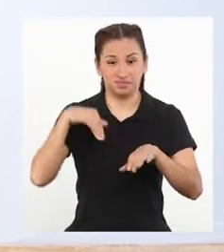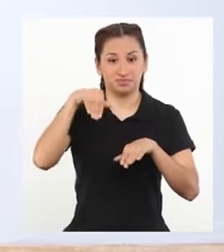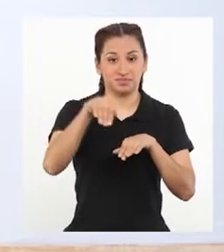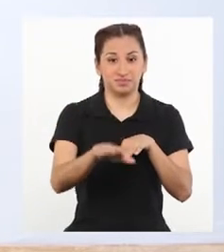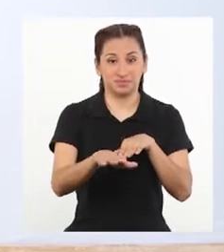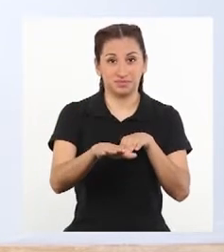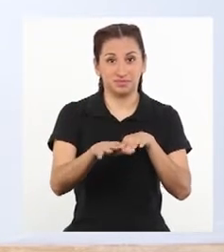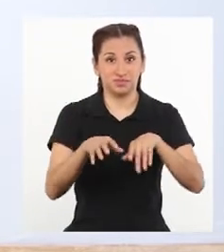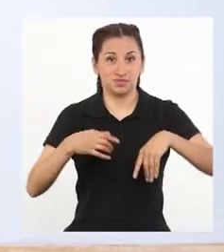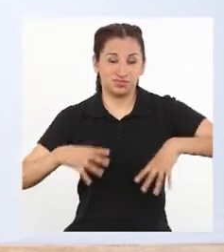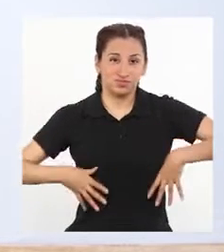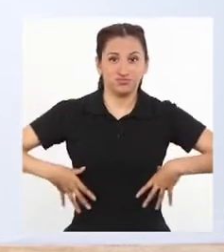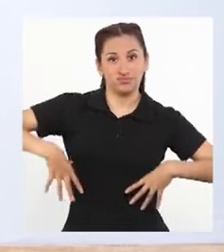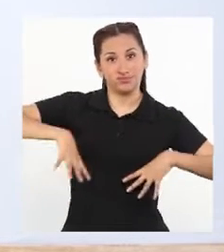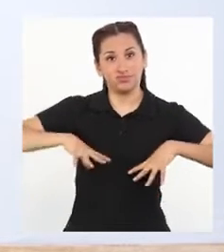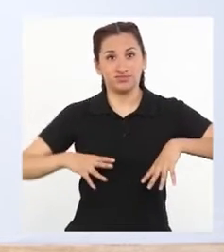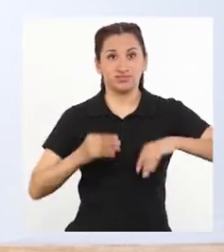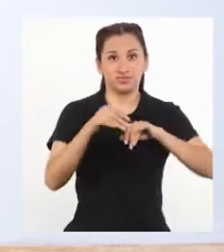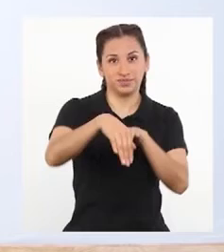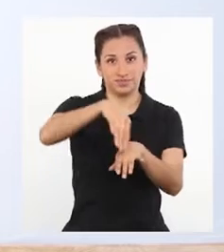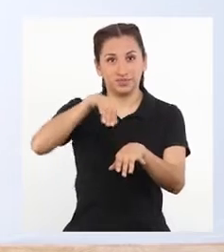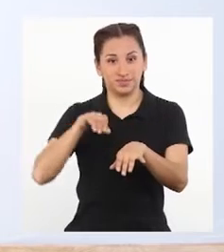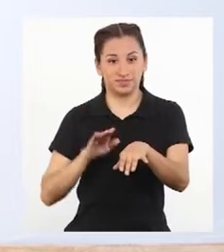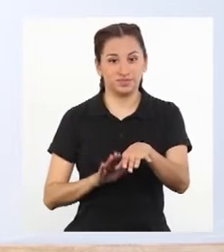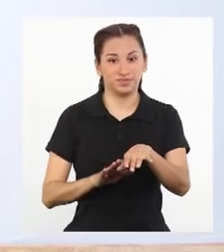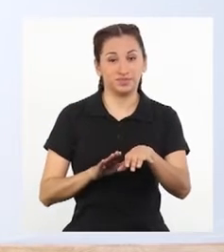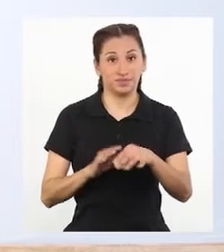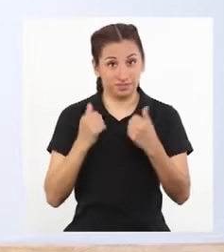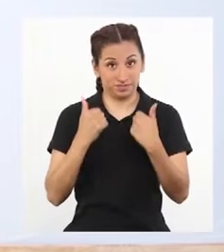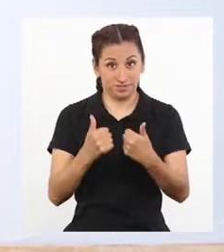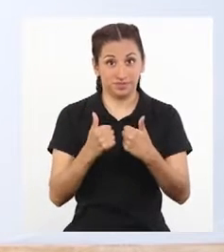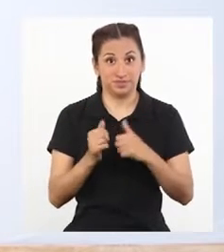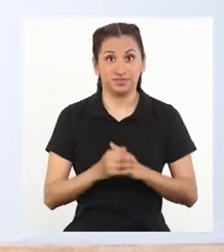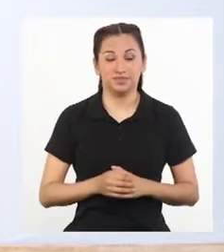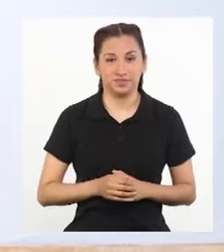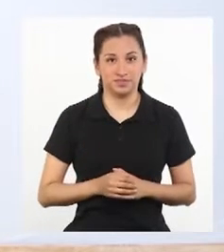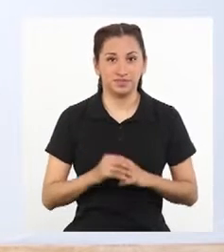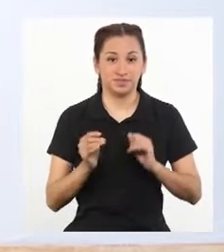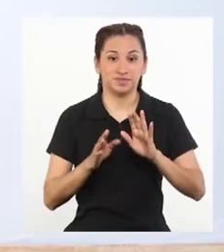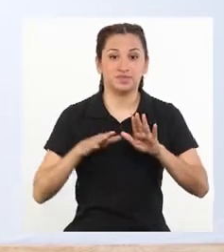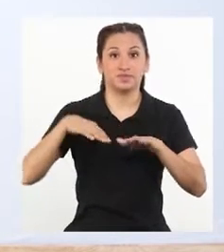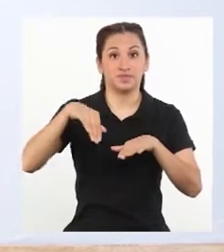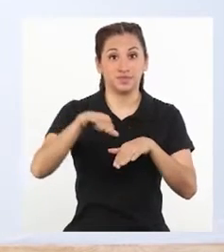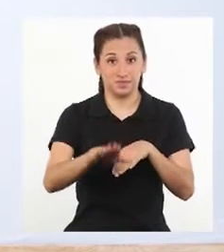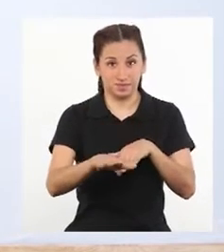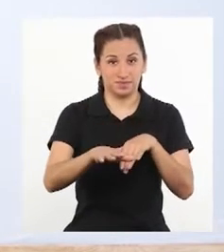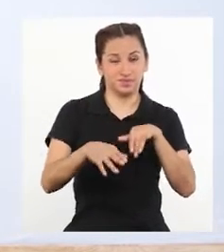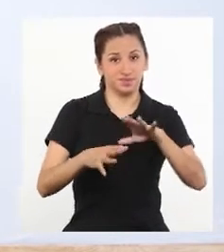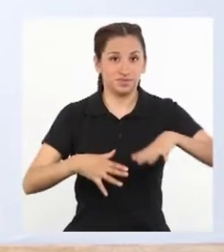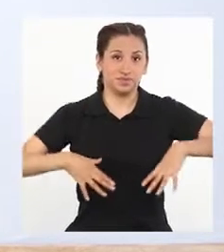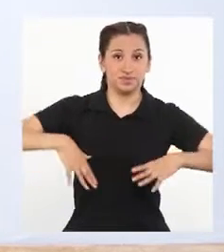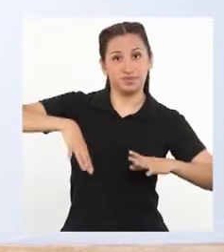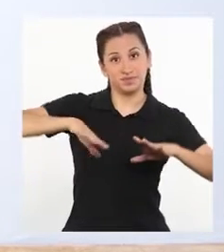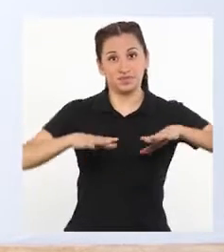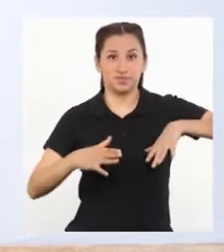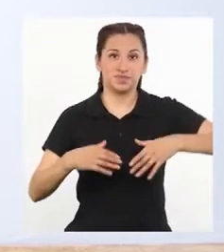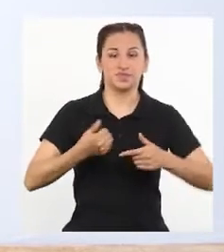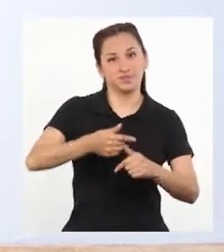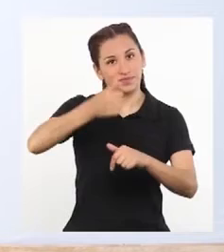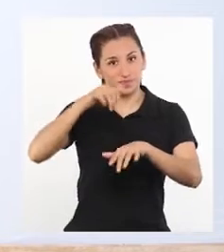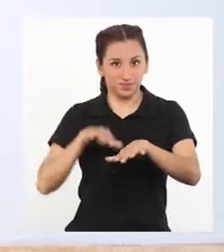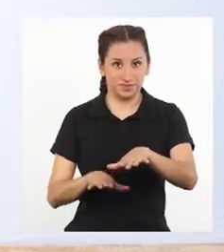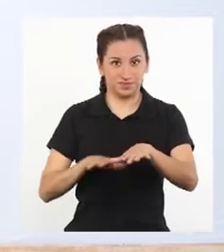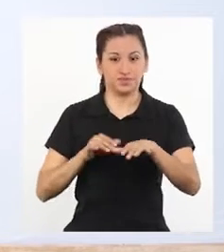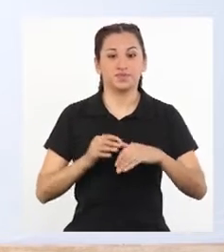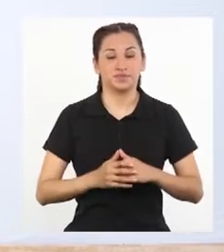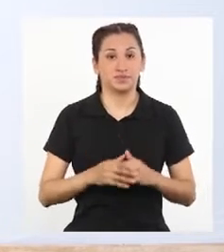adelante, meneamos y hacia atrás. Bien, adelante, meneamos y